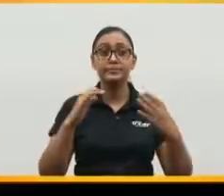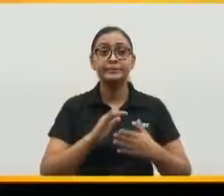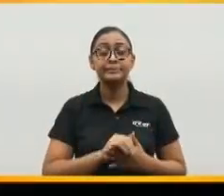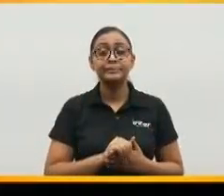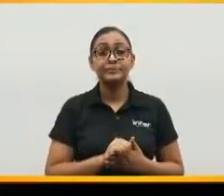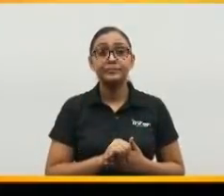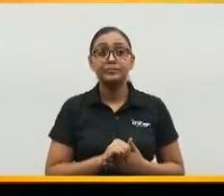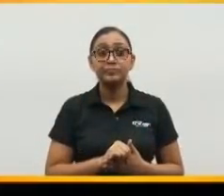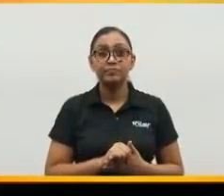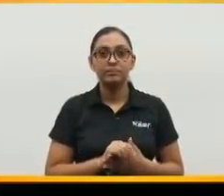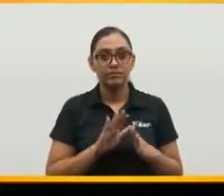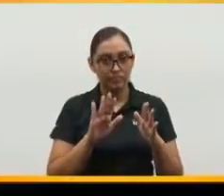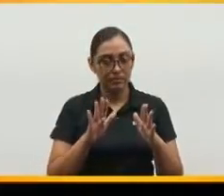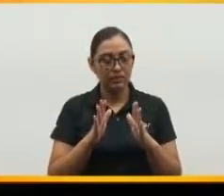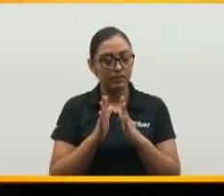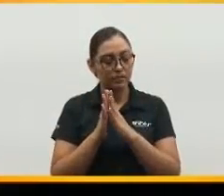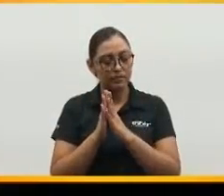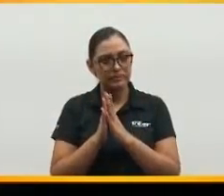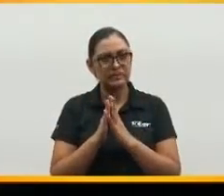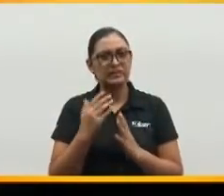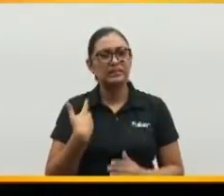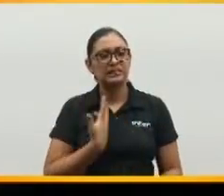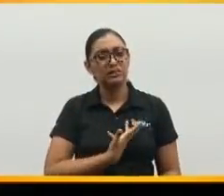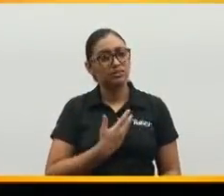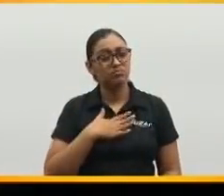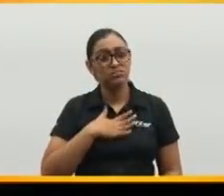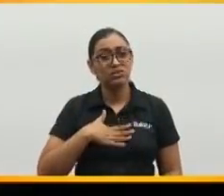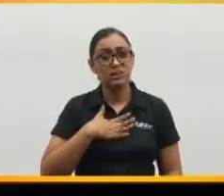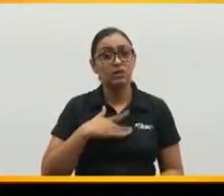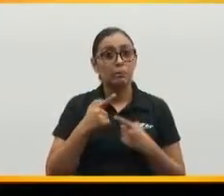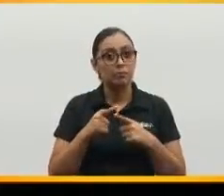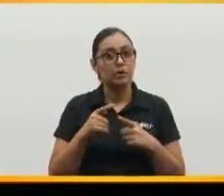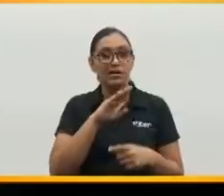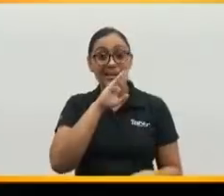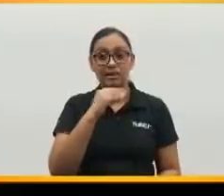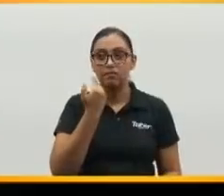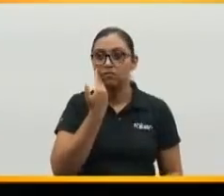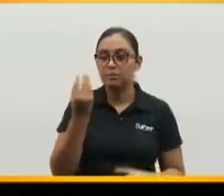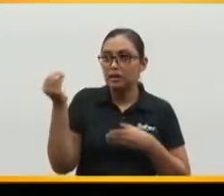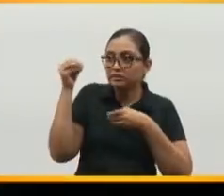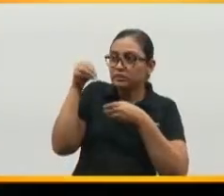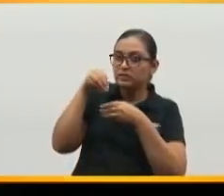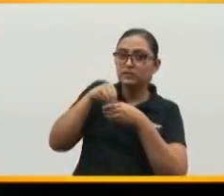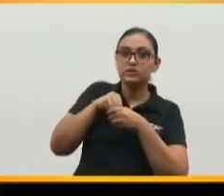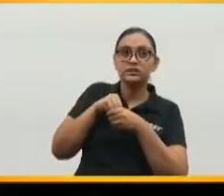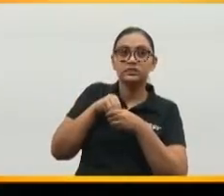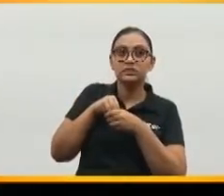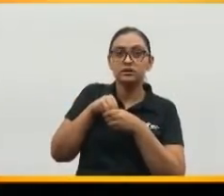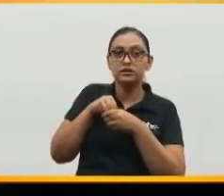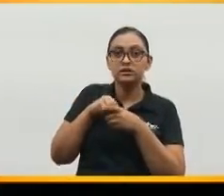la... Perdóname, la maldita enfermedad ahí anda dando vueltas. Pero va a agarrar al débil.